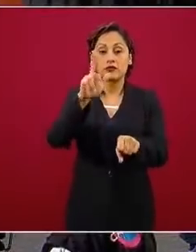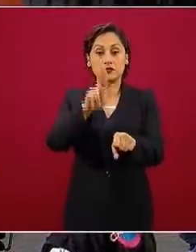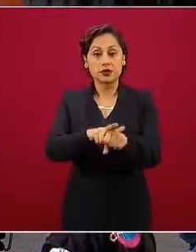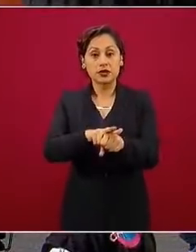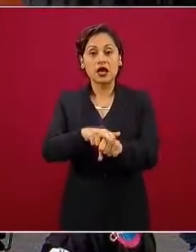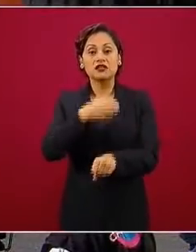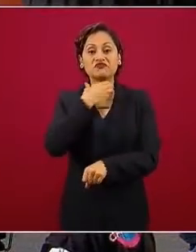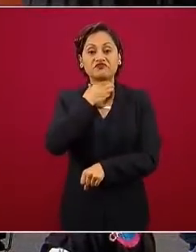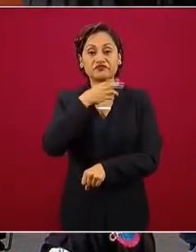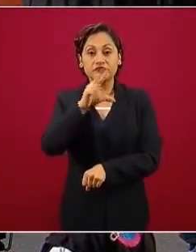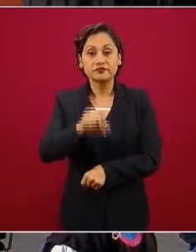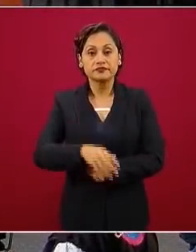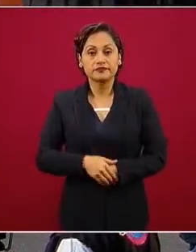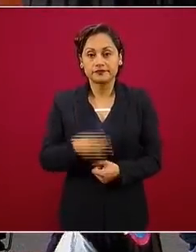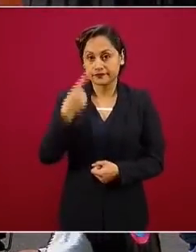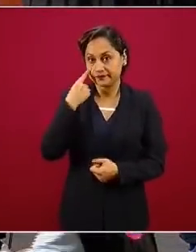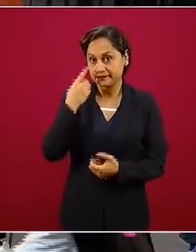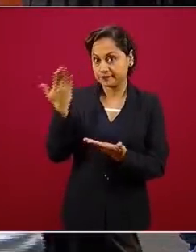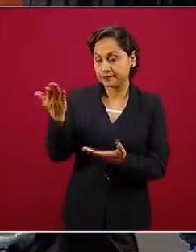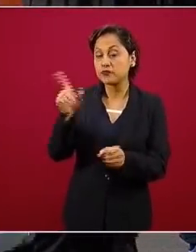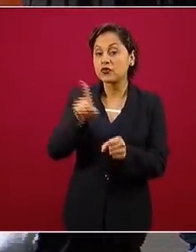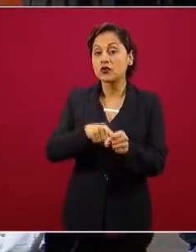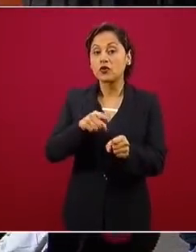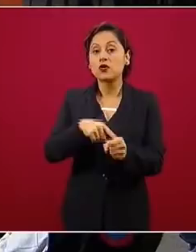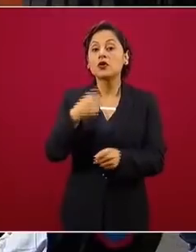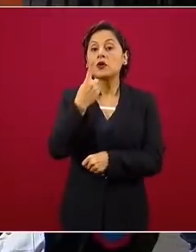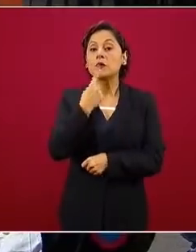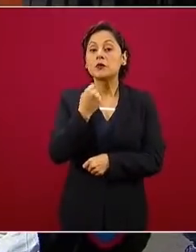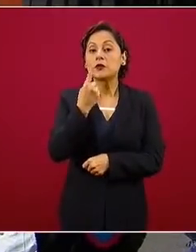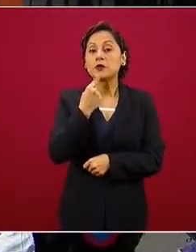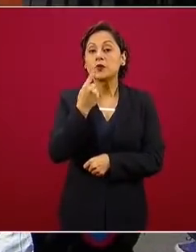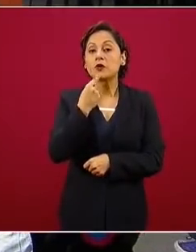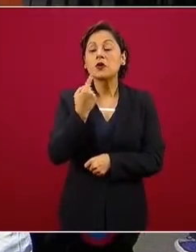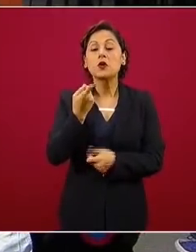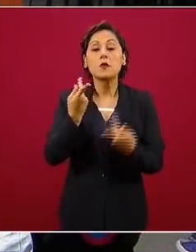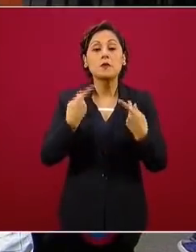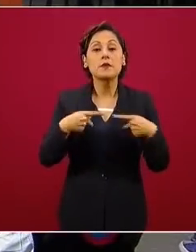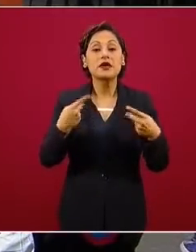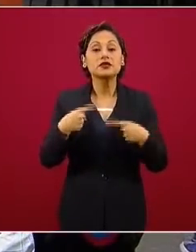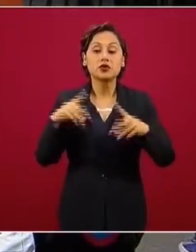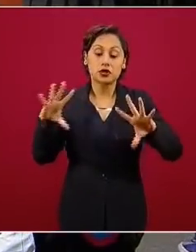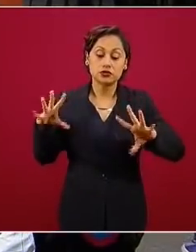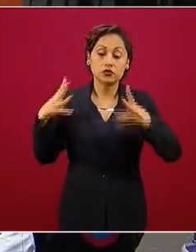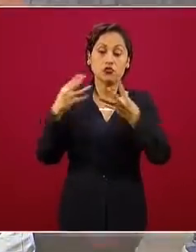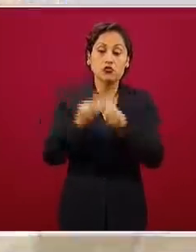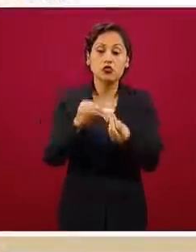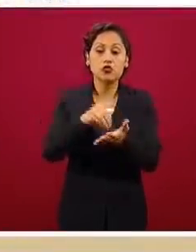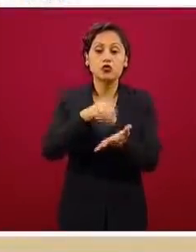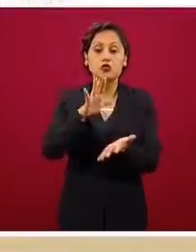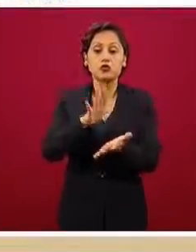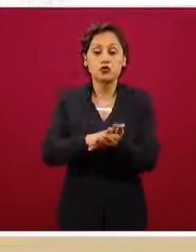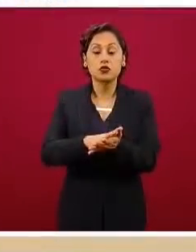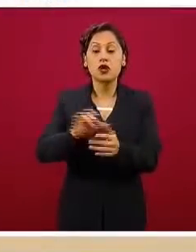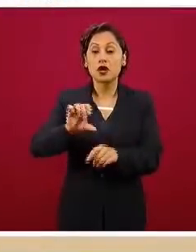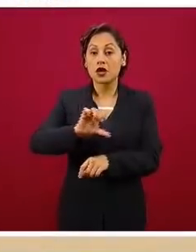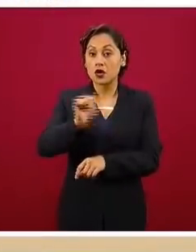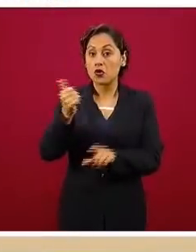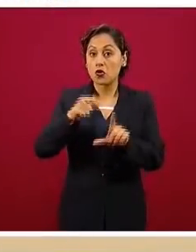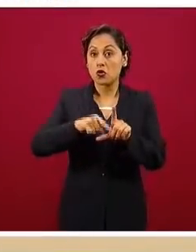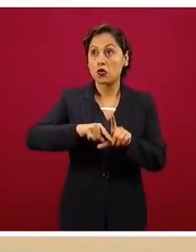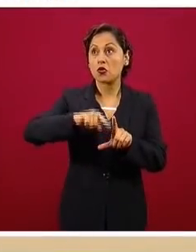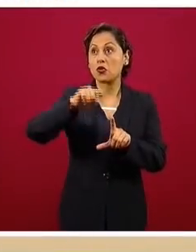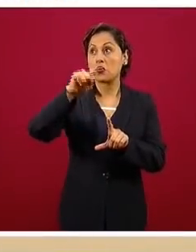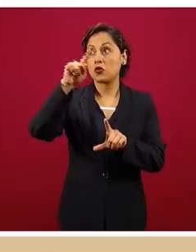muy breve, la curva roja que ven ahí es la de casos acumulados, corresponde con esa otra curva roja que habían